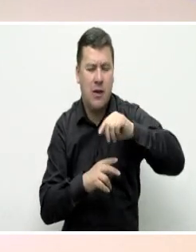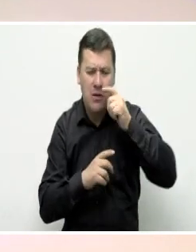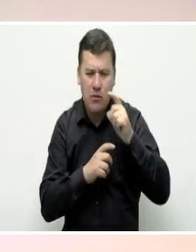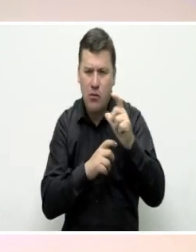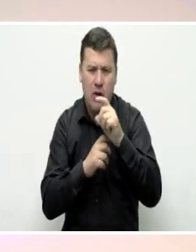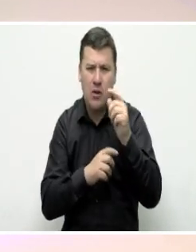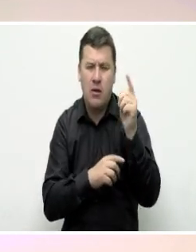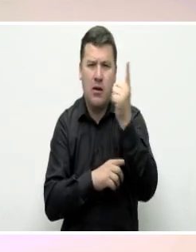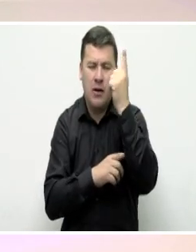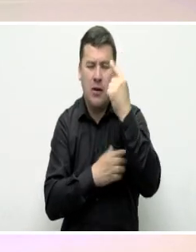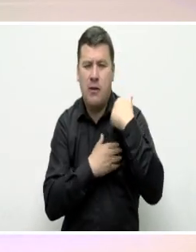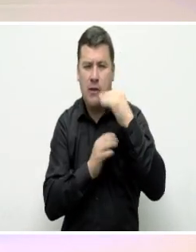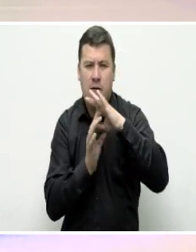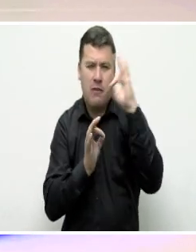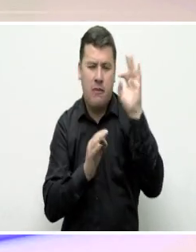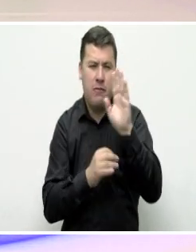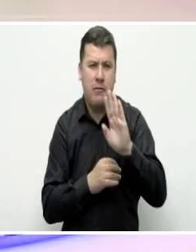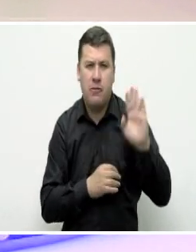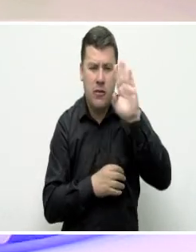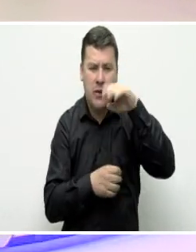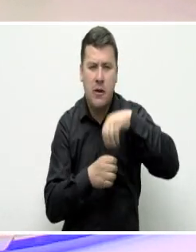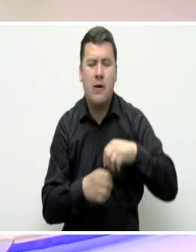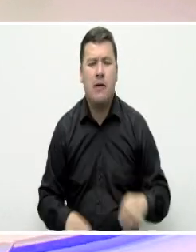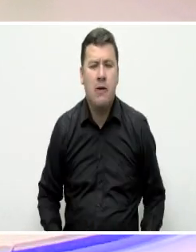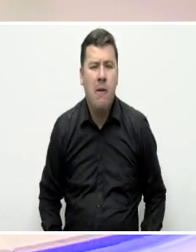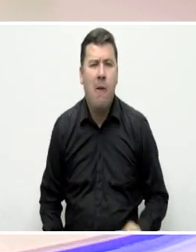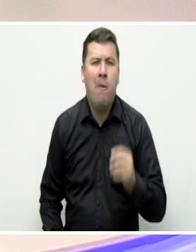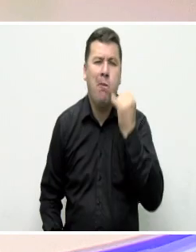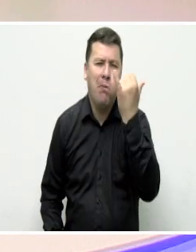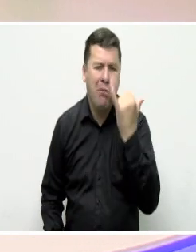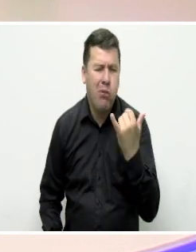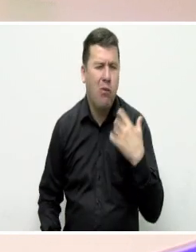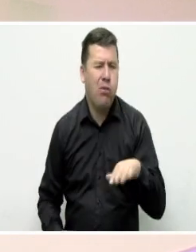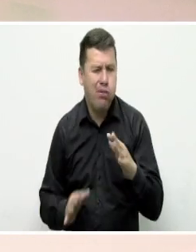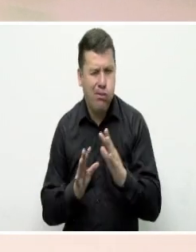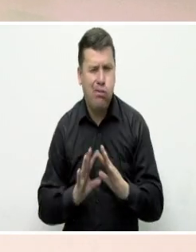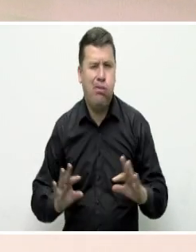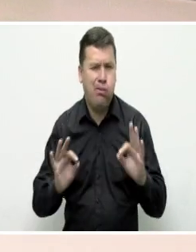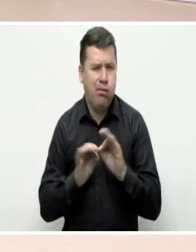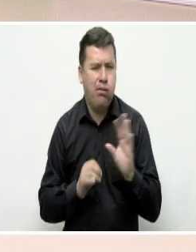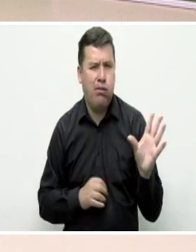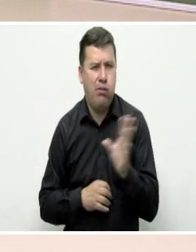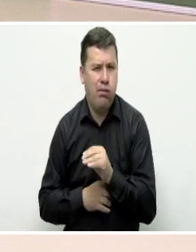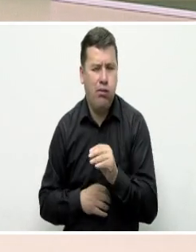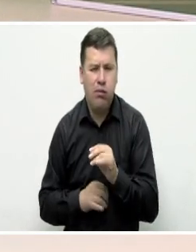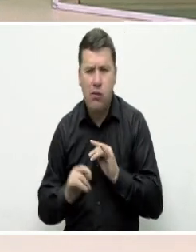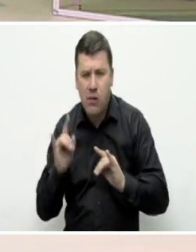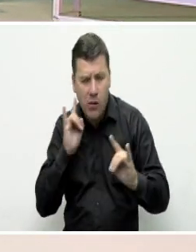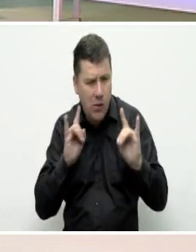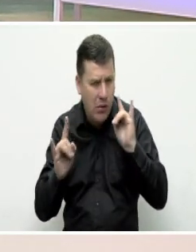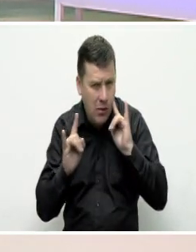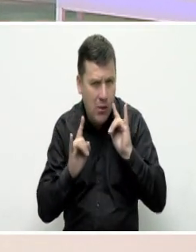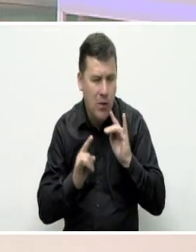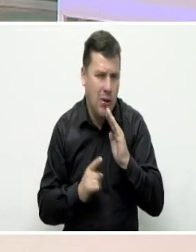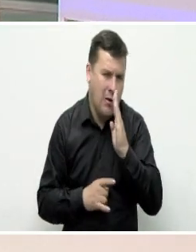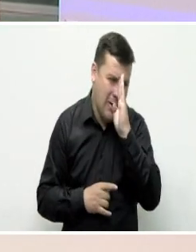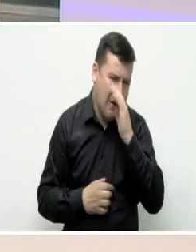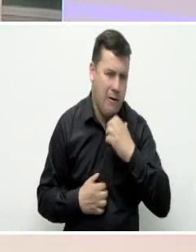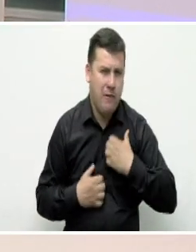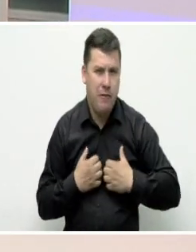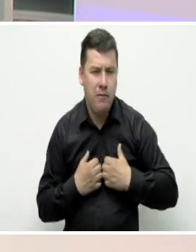procurador regional de ese departamento, y allí fue muy valioso para nosotros escuchar sus